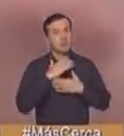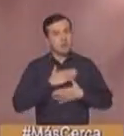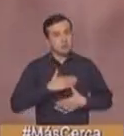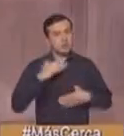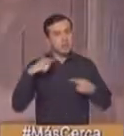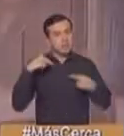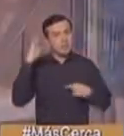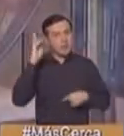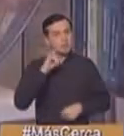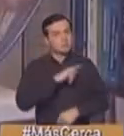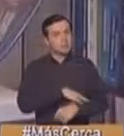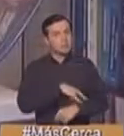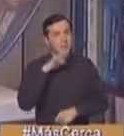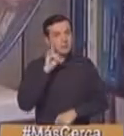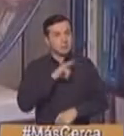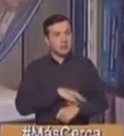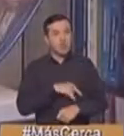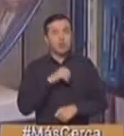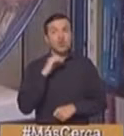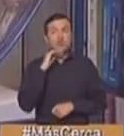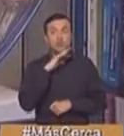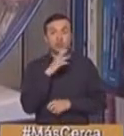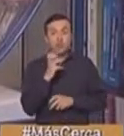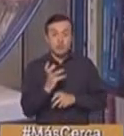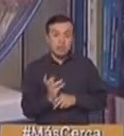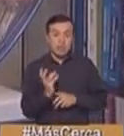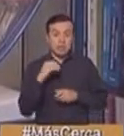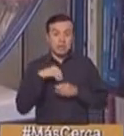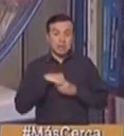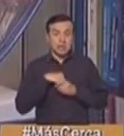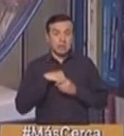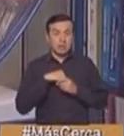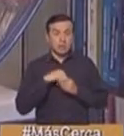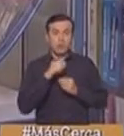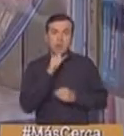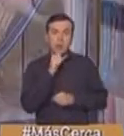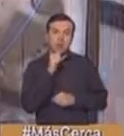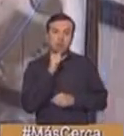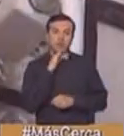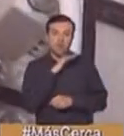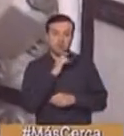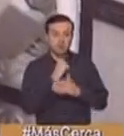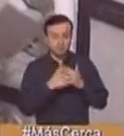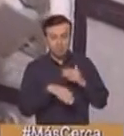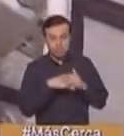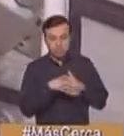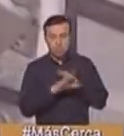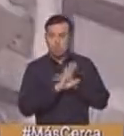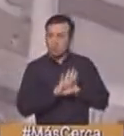frecuente vas a ir al baño y cualquier bacteria que esté tratando de atravesar tu uretra, pues se va a eliminar.